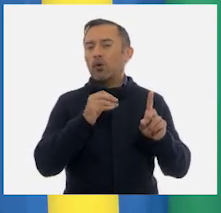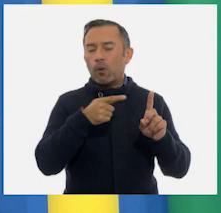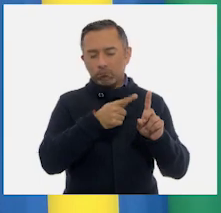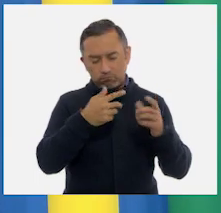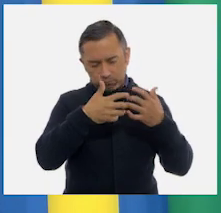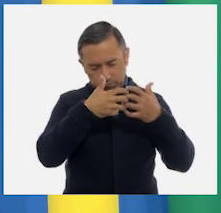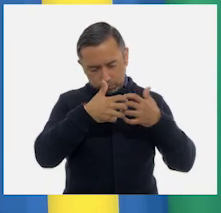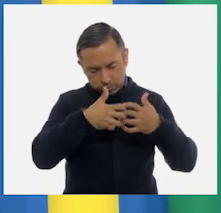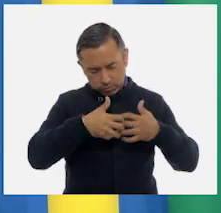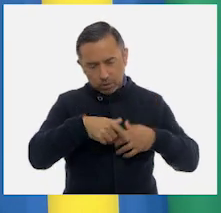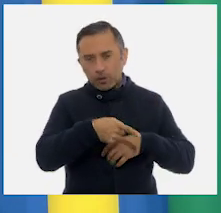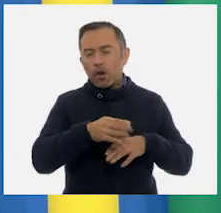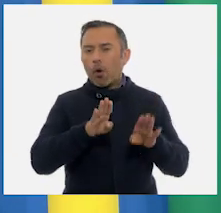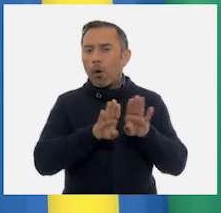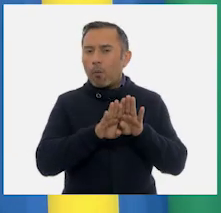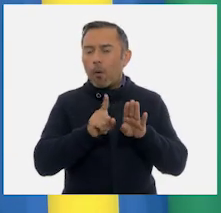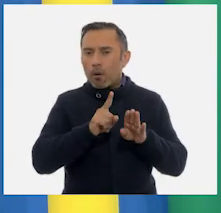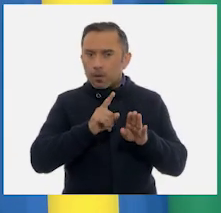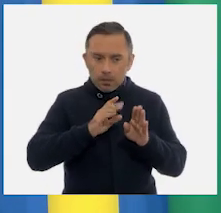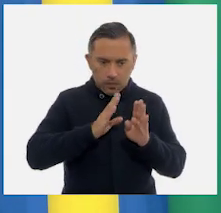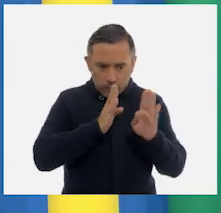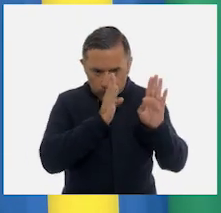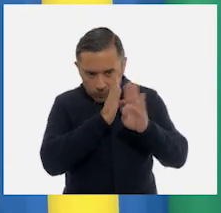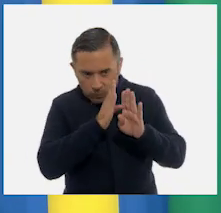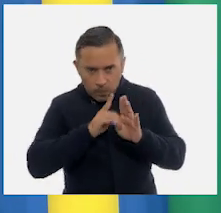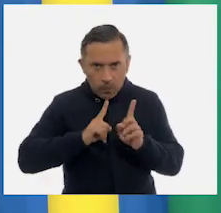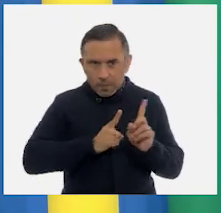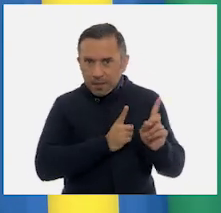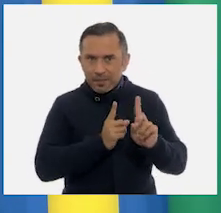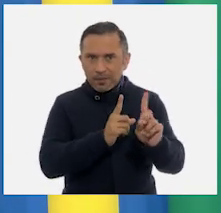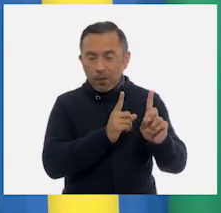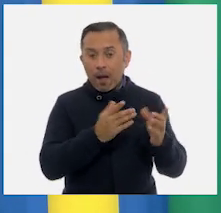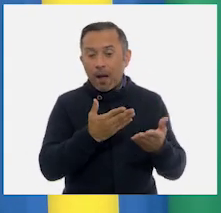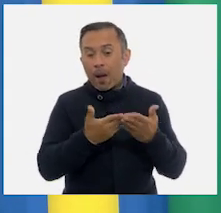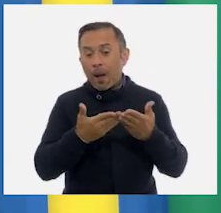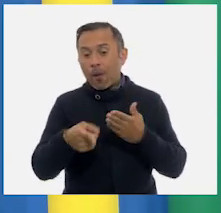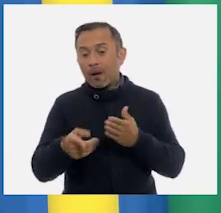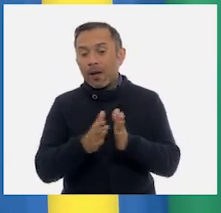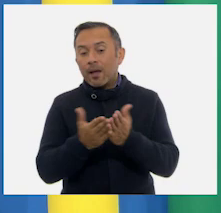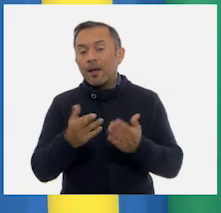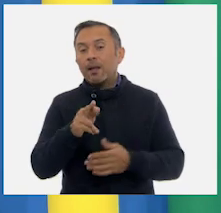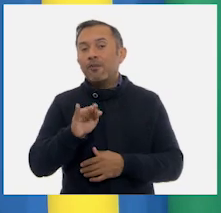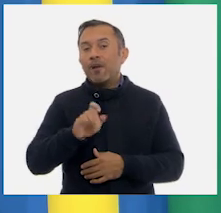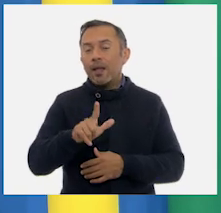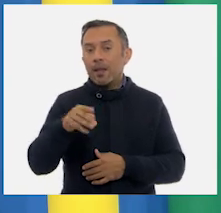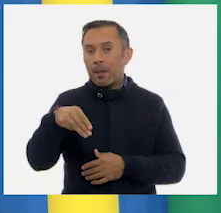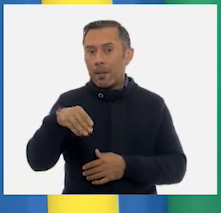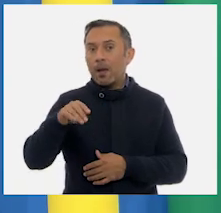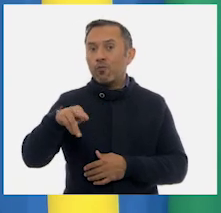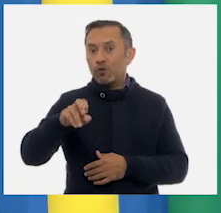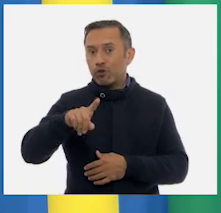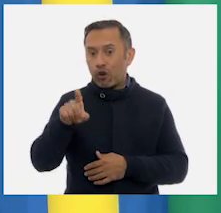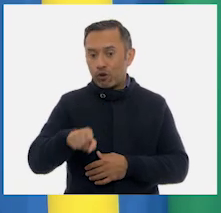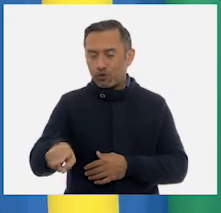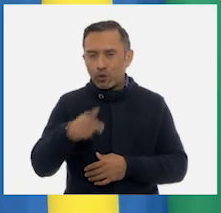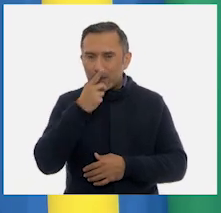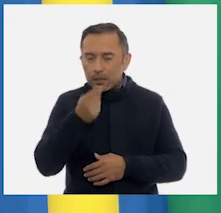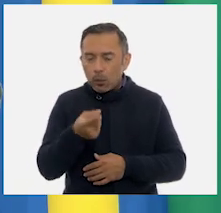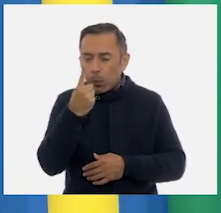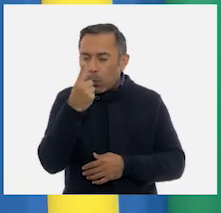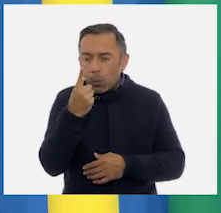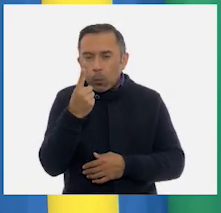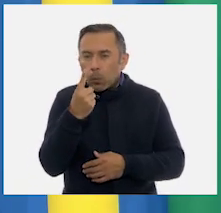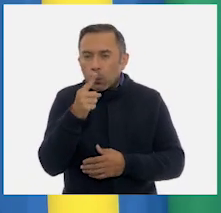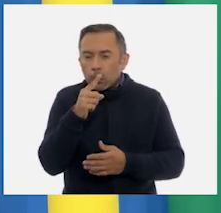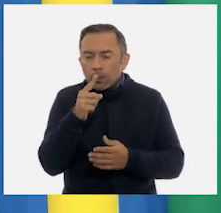que ha sido percibida, mientras que en este fragmento del relato de Rafael F. Muñoz describe un episodio específico, que